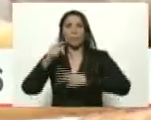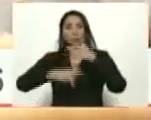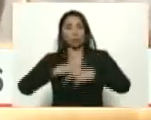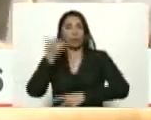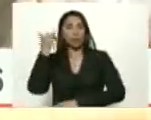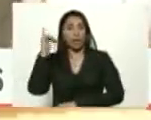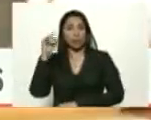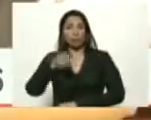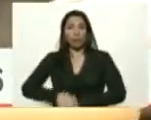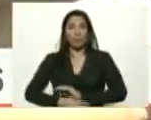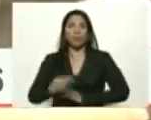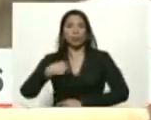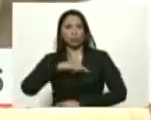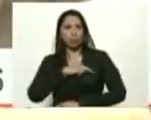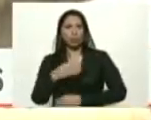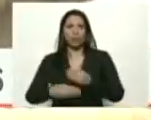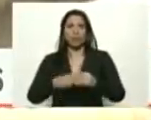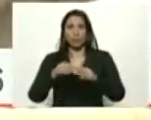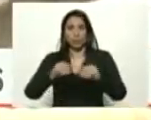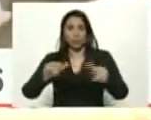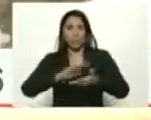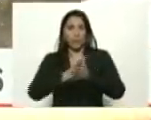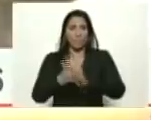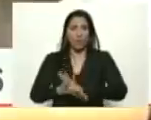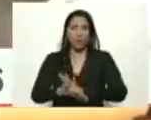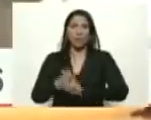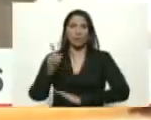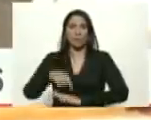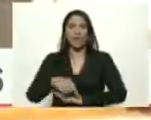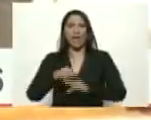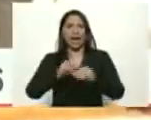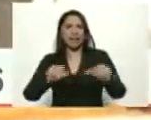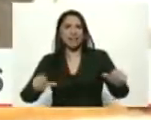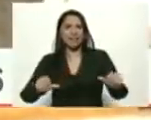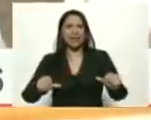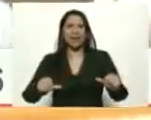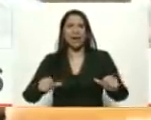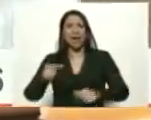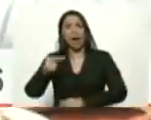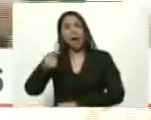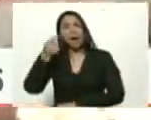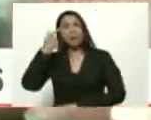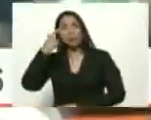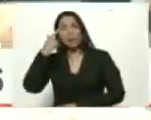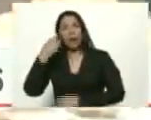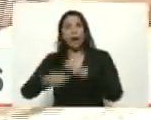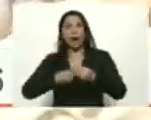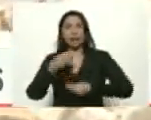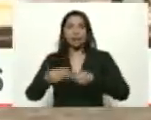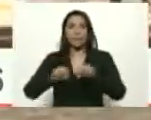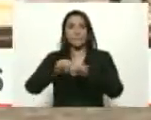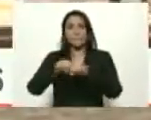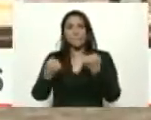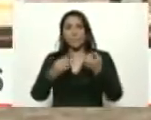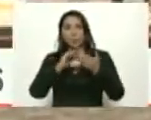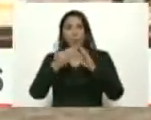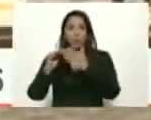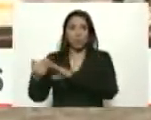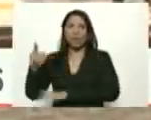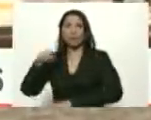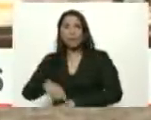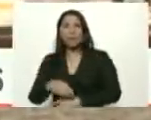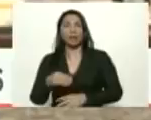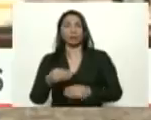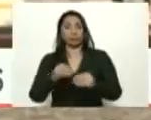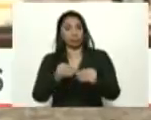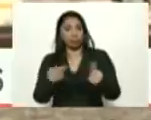también estamos produciendo la harina, harina de arroz. Eso nos permite hacer pan a las comunidades, el arroz